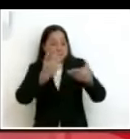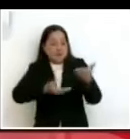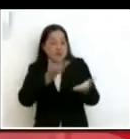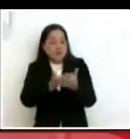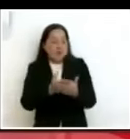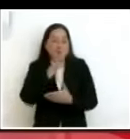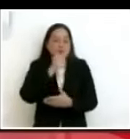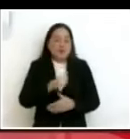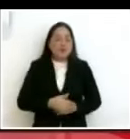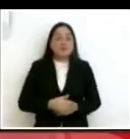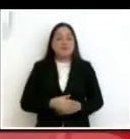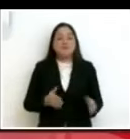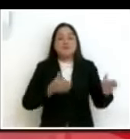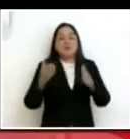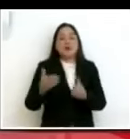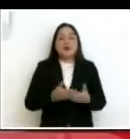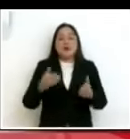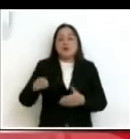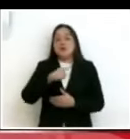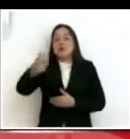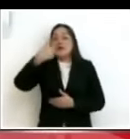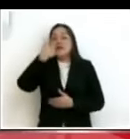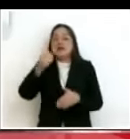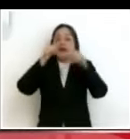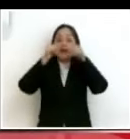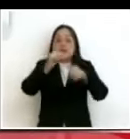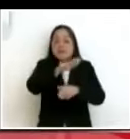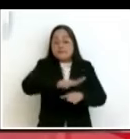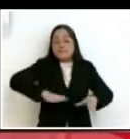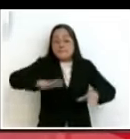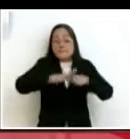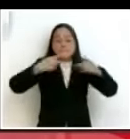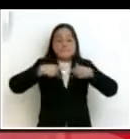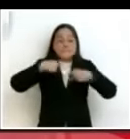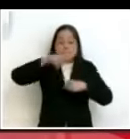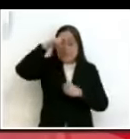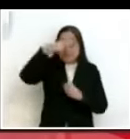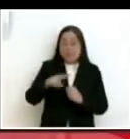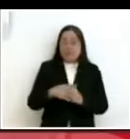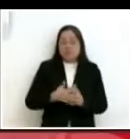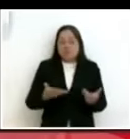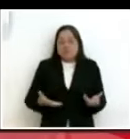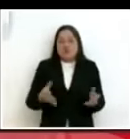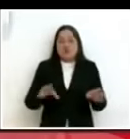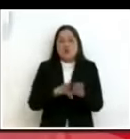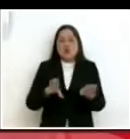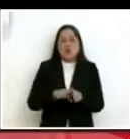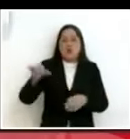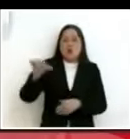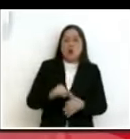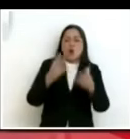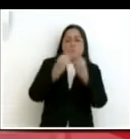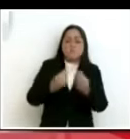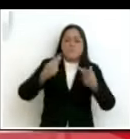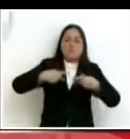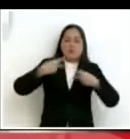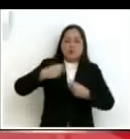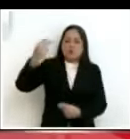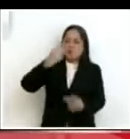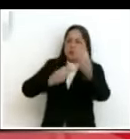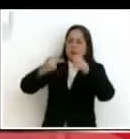por último, dicen querer escuchar al pueblo de México. El día de hoy que estamos cumpliendo récord en audiencia en el canal